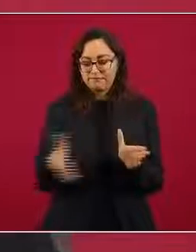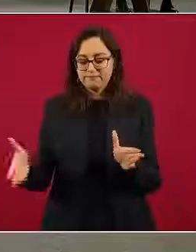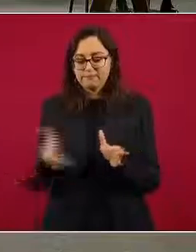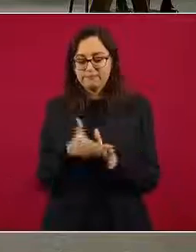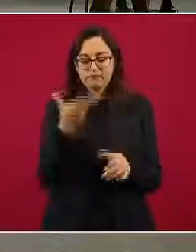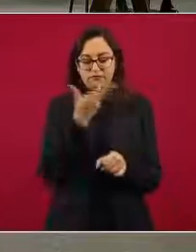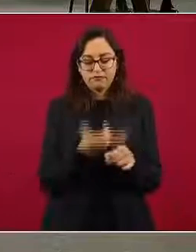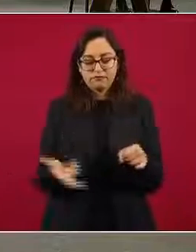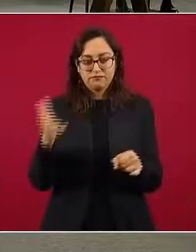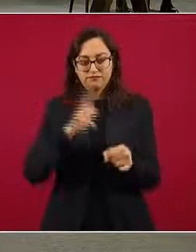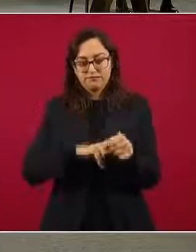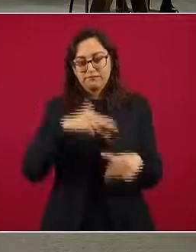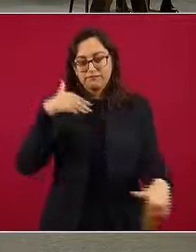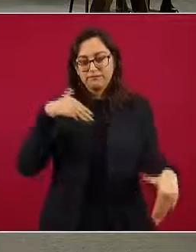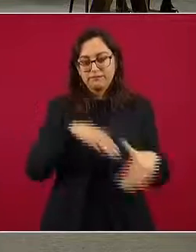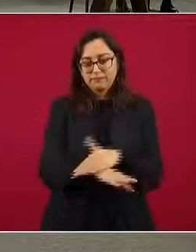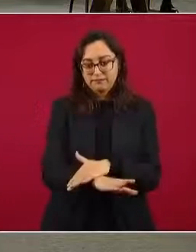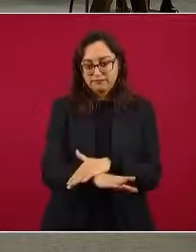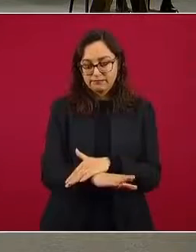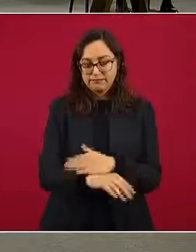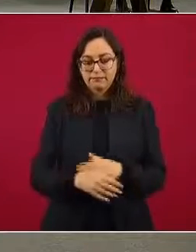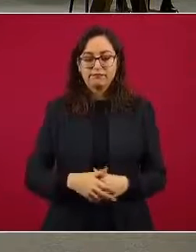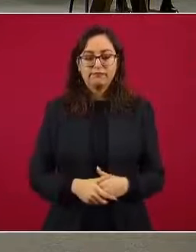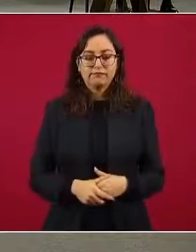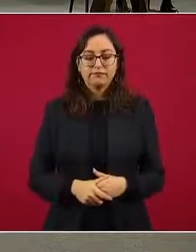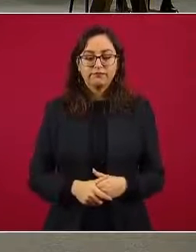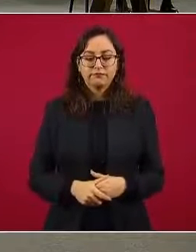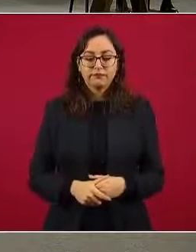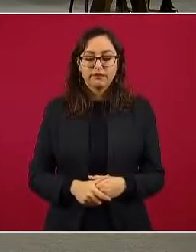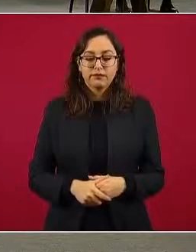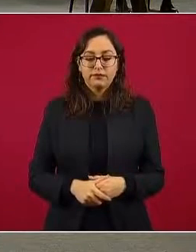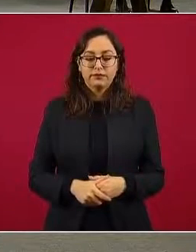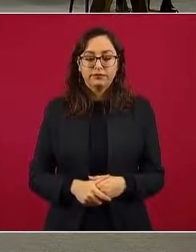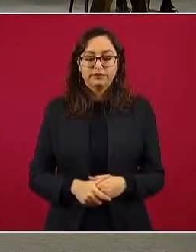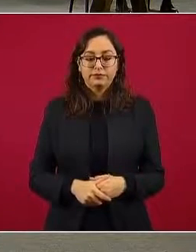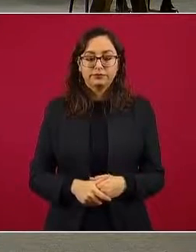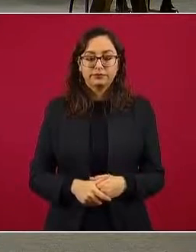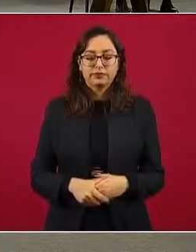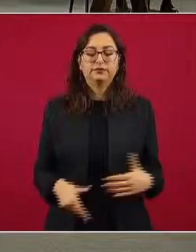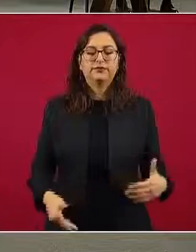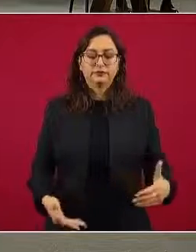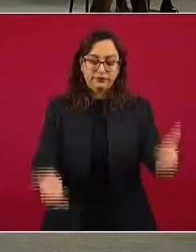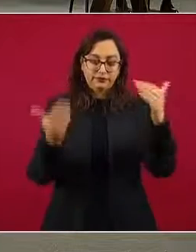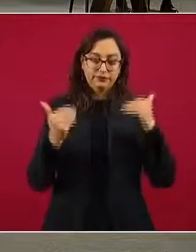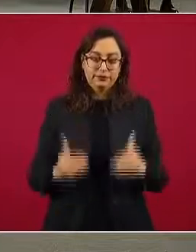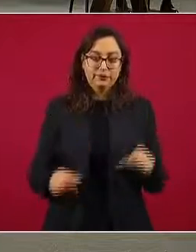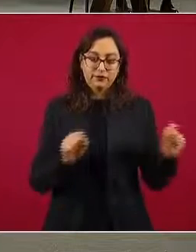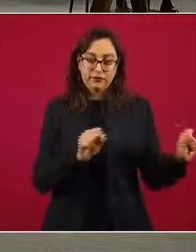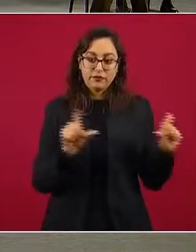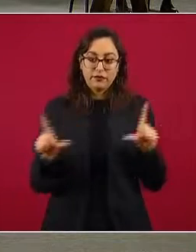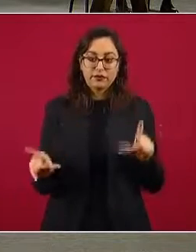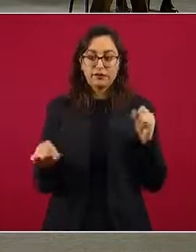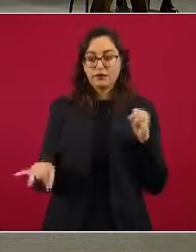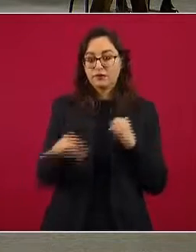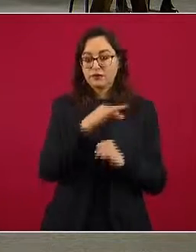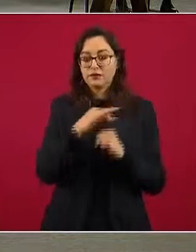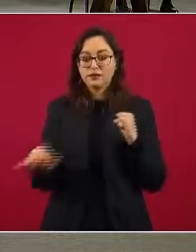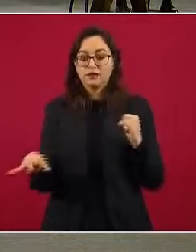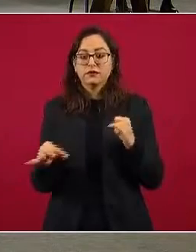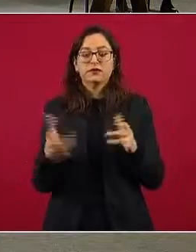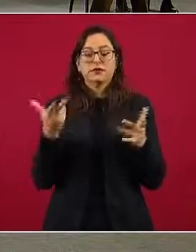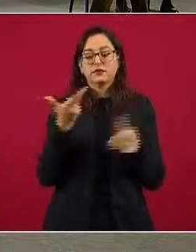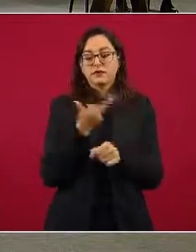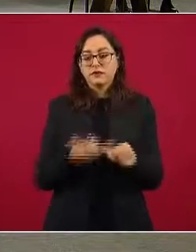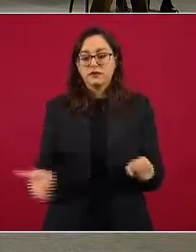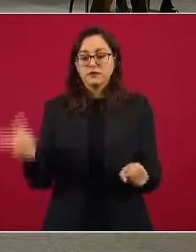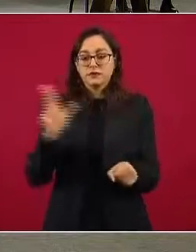personas en los distintos hospitales. La siguiente, por favor. Finalmente, la ocupación hospitalaria